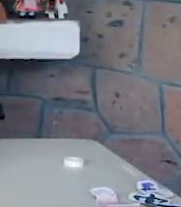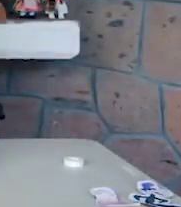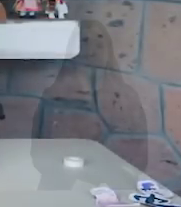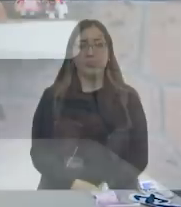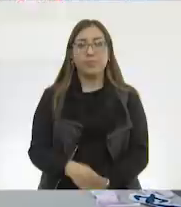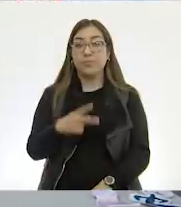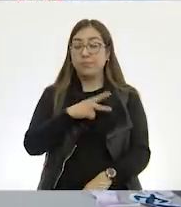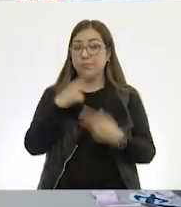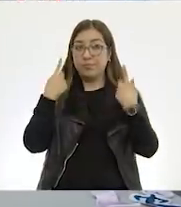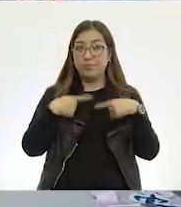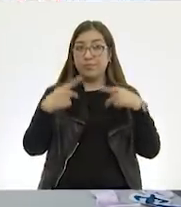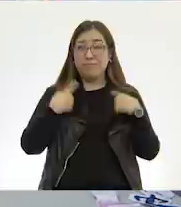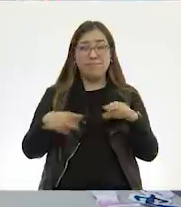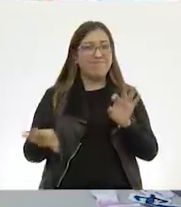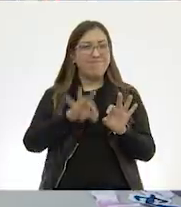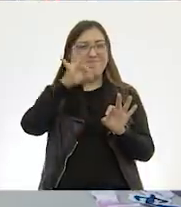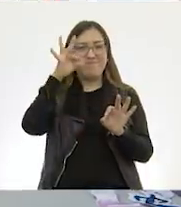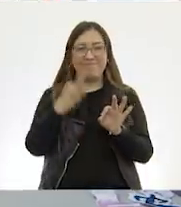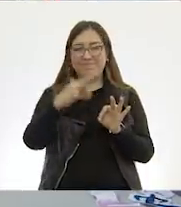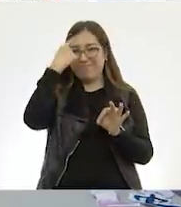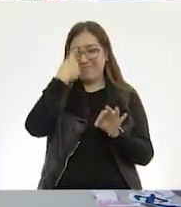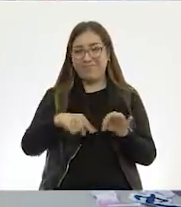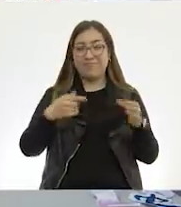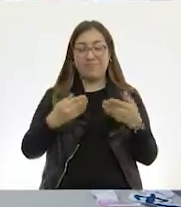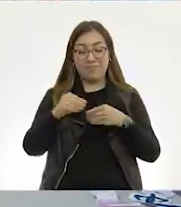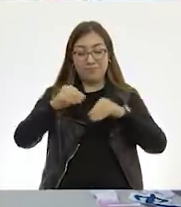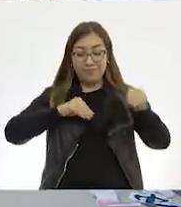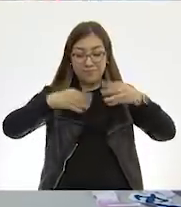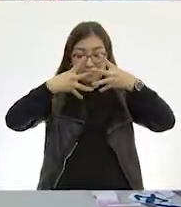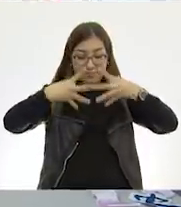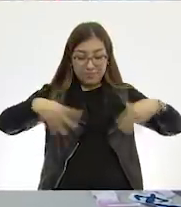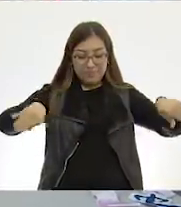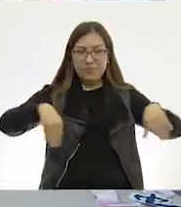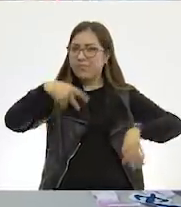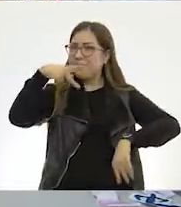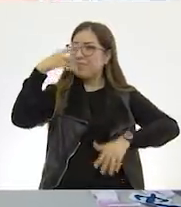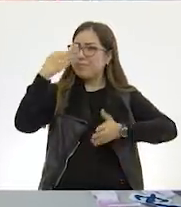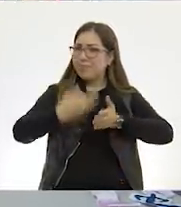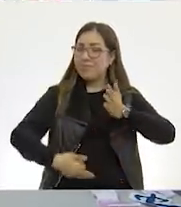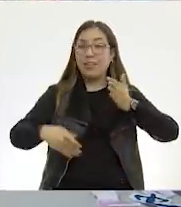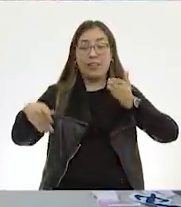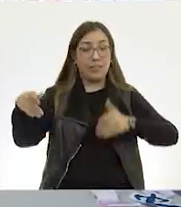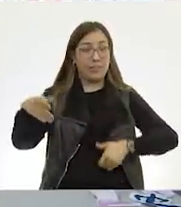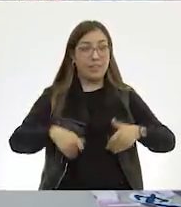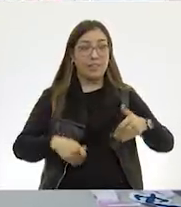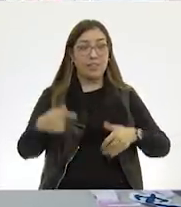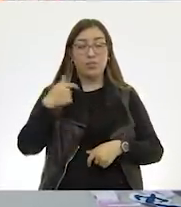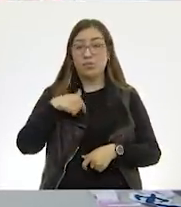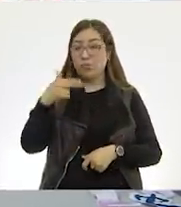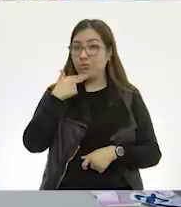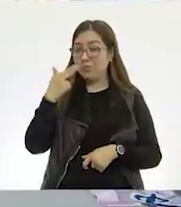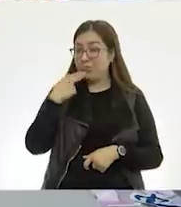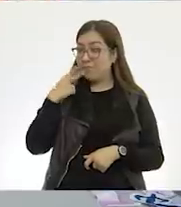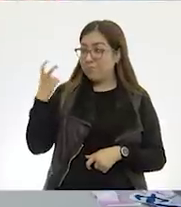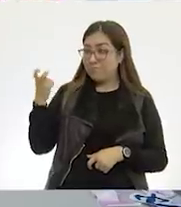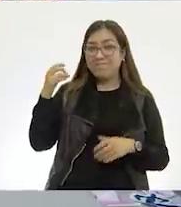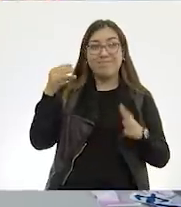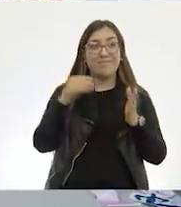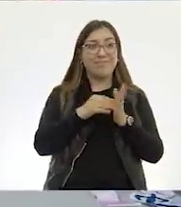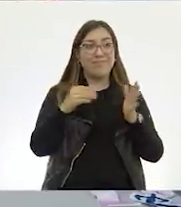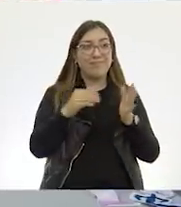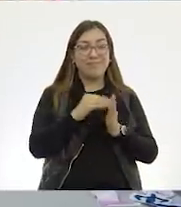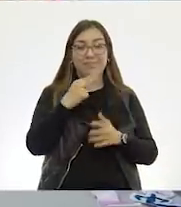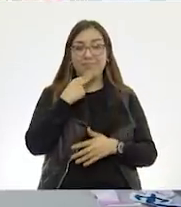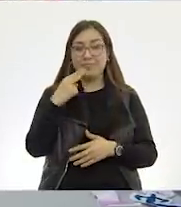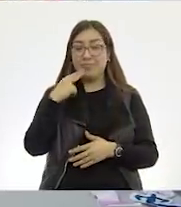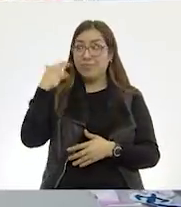Mis personajes están listos para salir a escena. Pero les hace falta un teatrino. Yo hice el mío con esta caja grande. Con la ayuda